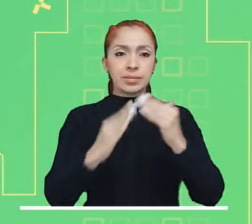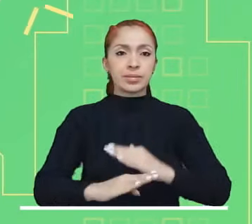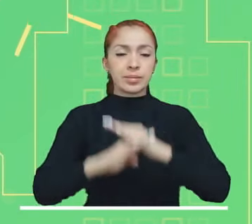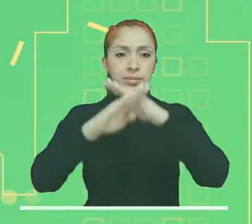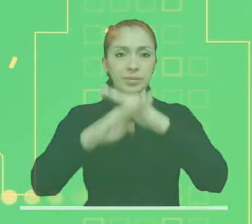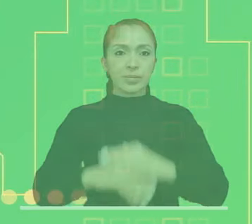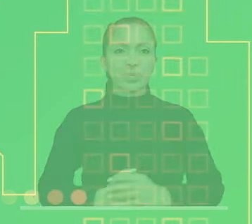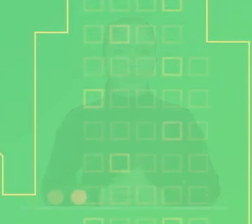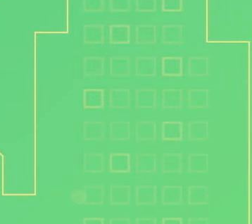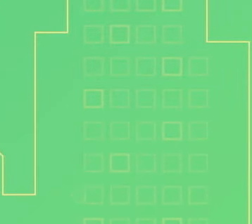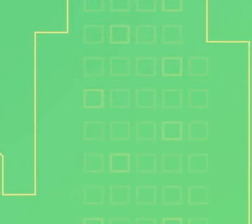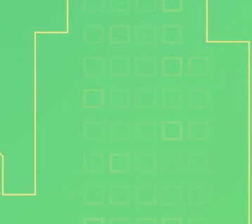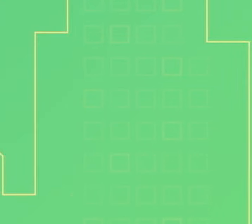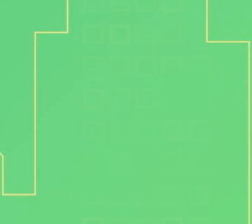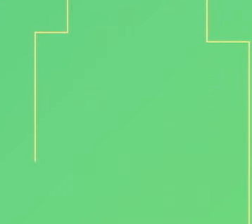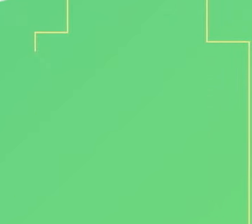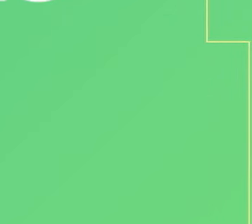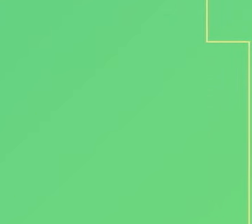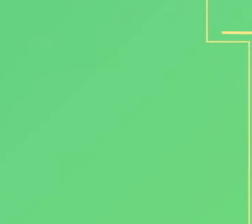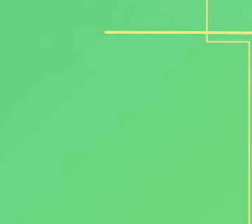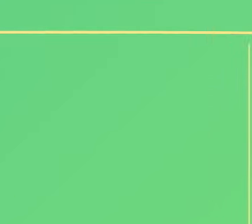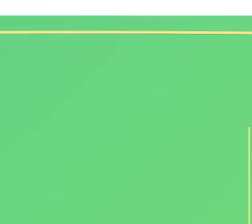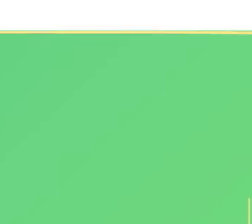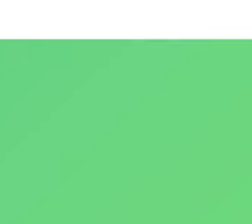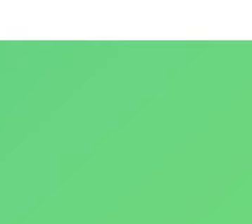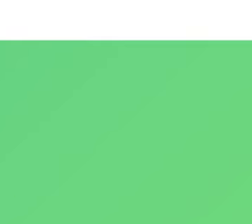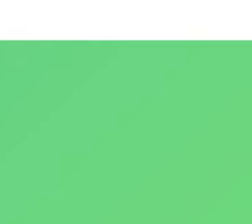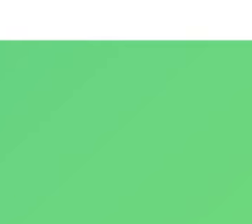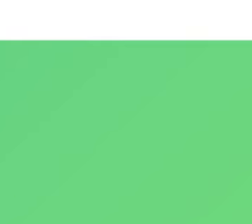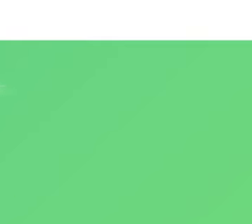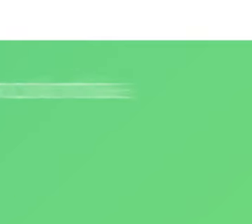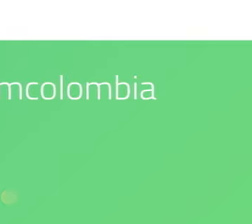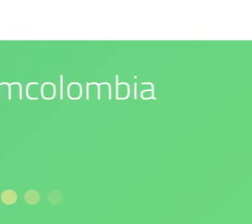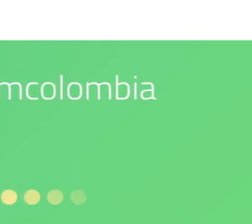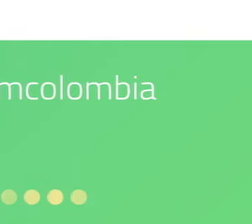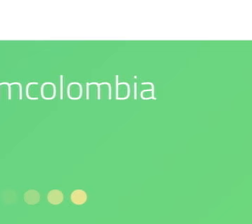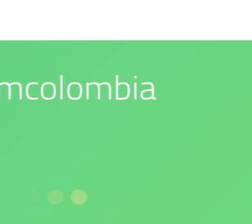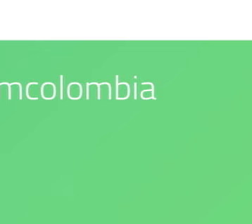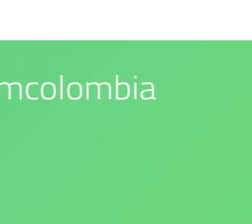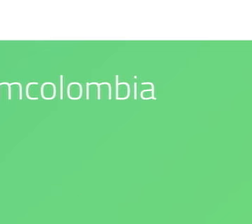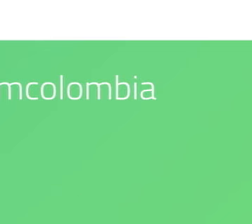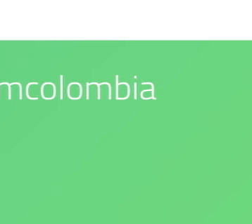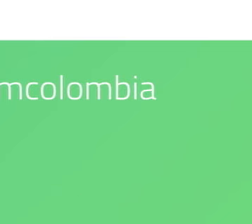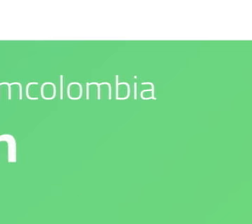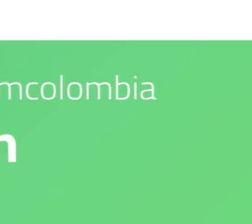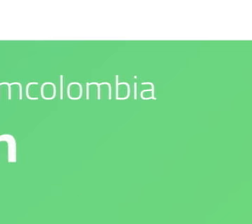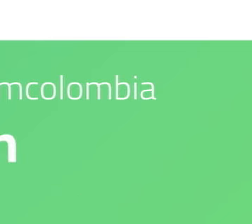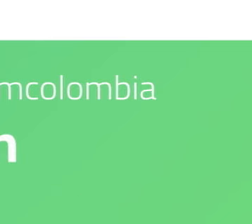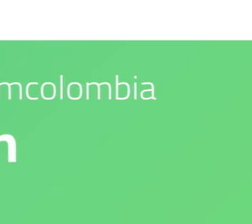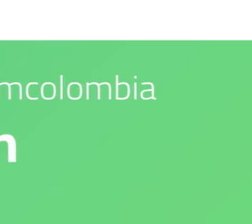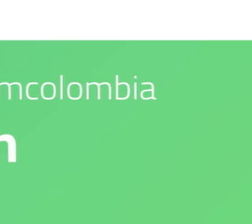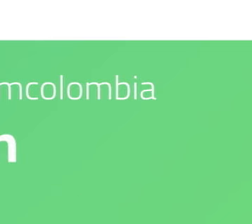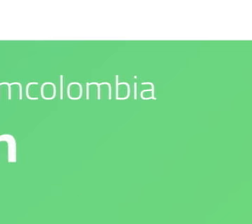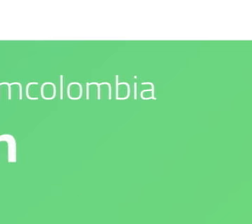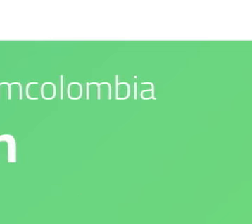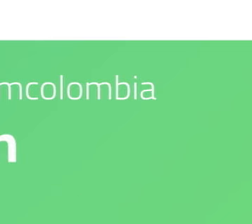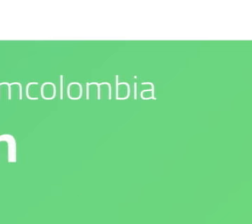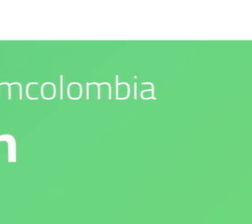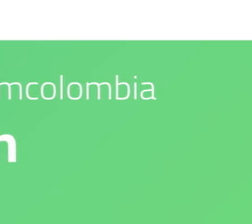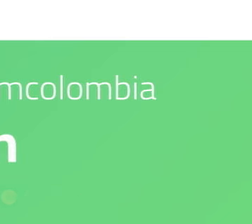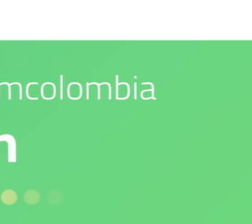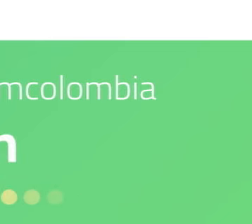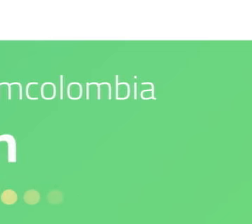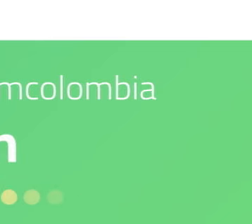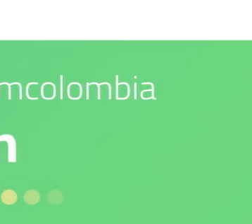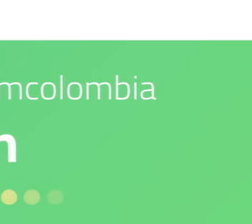Síguenos en nuestras redes sociales. Nuestro compromiso es con el medio ambiente. IDEAM es confianza y prevención.